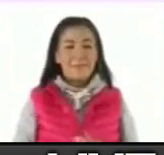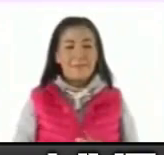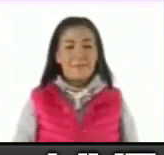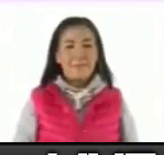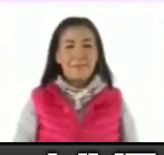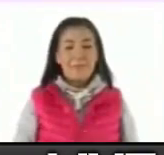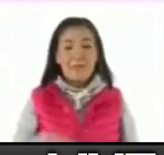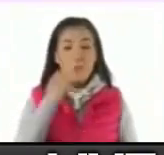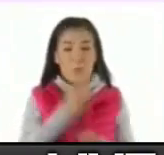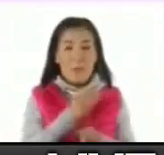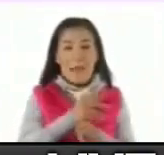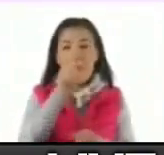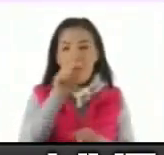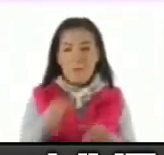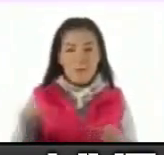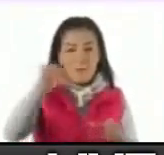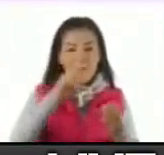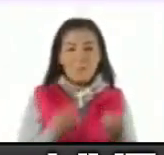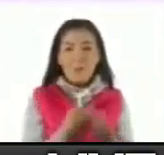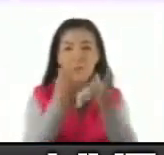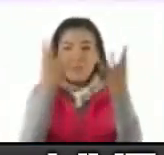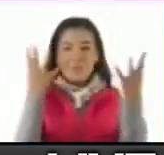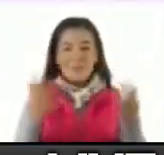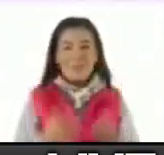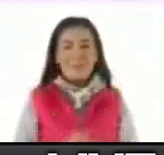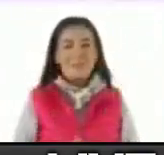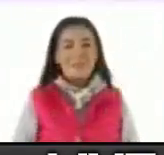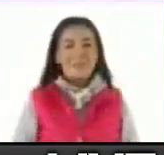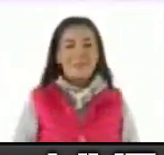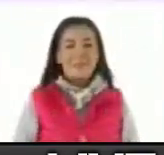Agregamos el agua mágica.